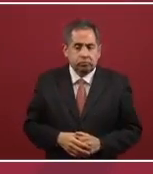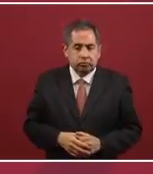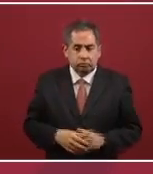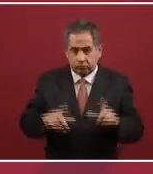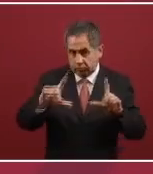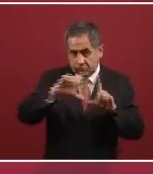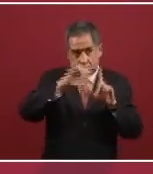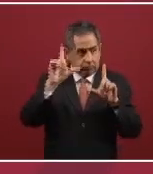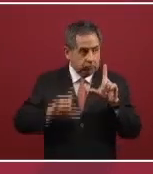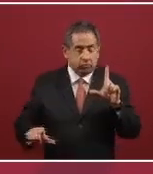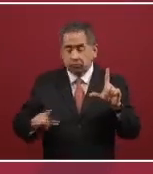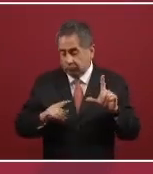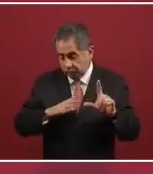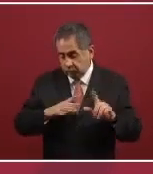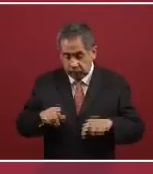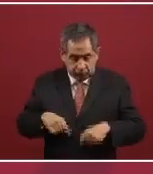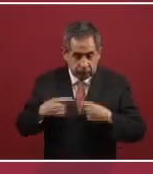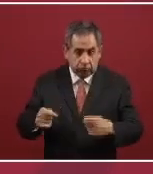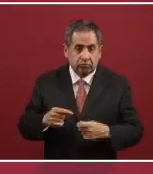nacional.